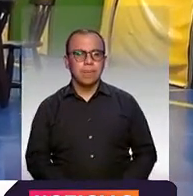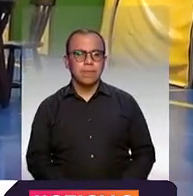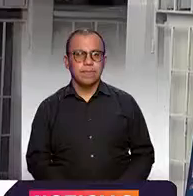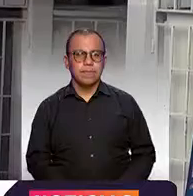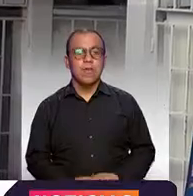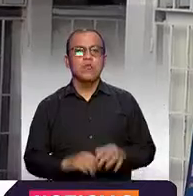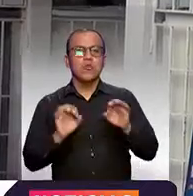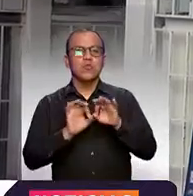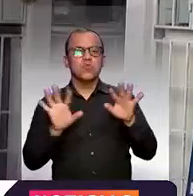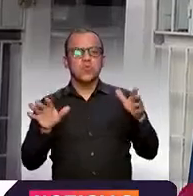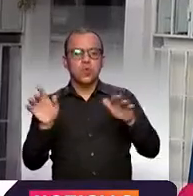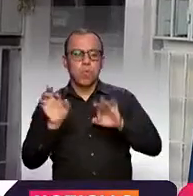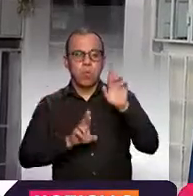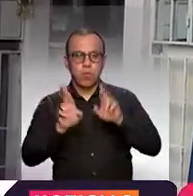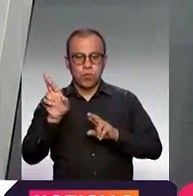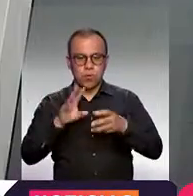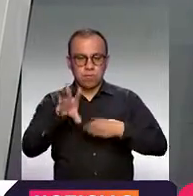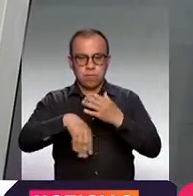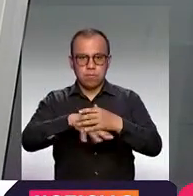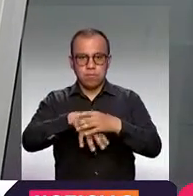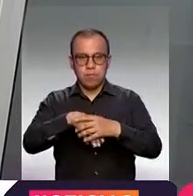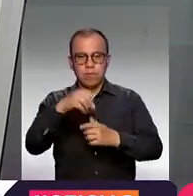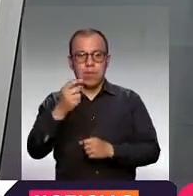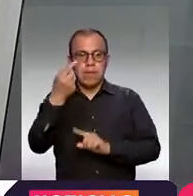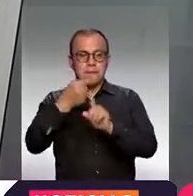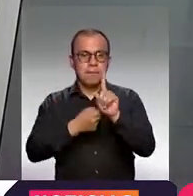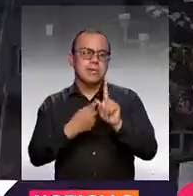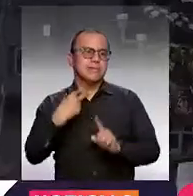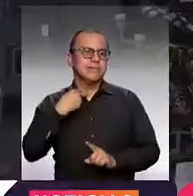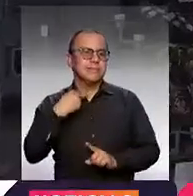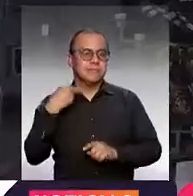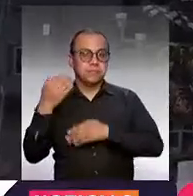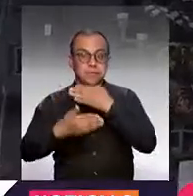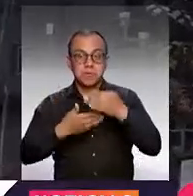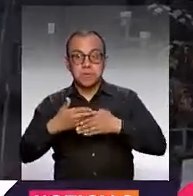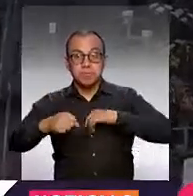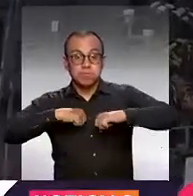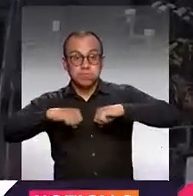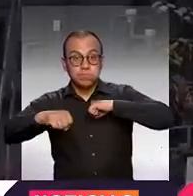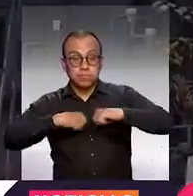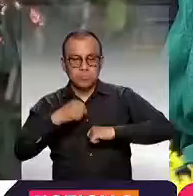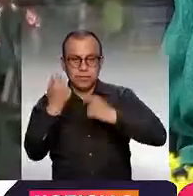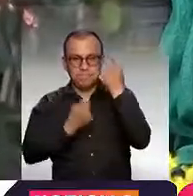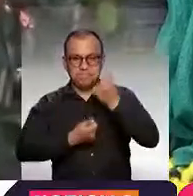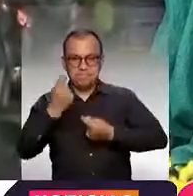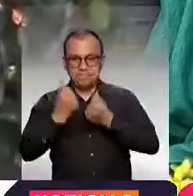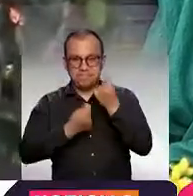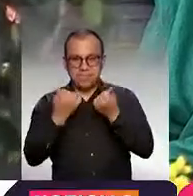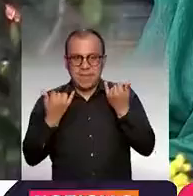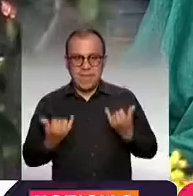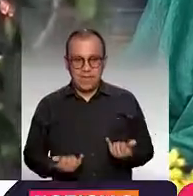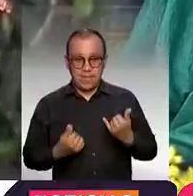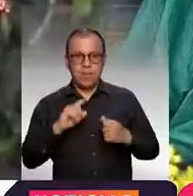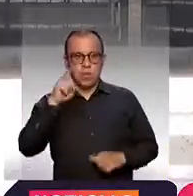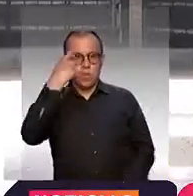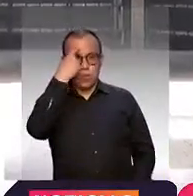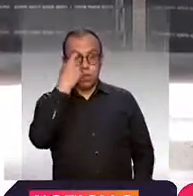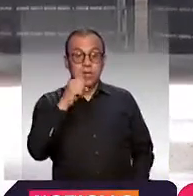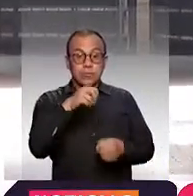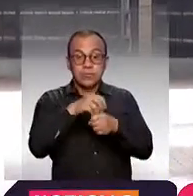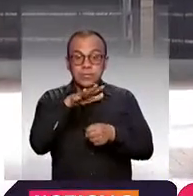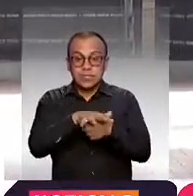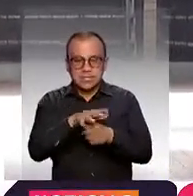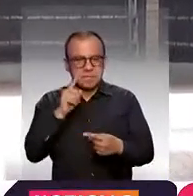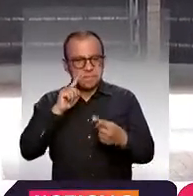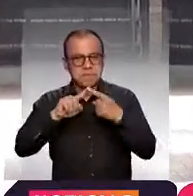Los sorteos se llevarán a cabo durante el mes de noviembre y hacen parte del proceso de reactivación económica que puso en marcha el gobierno distrital